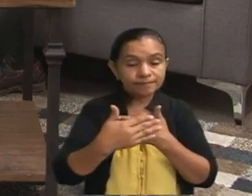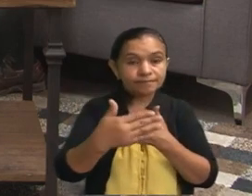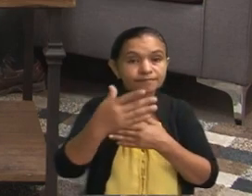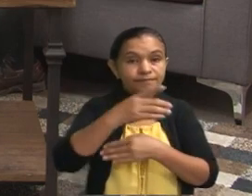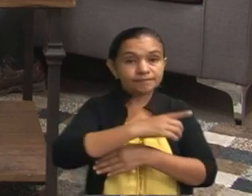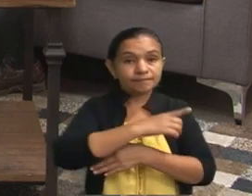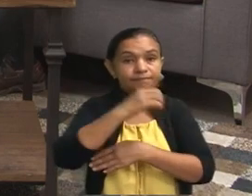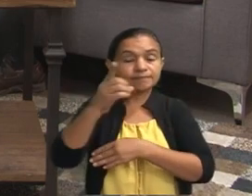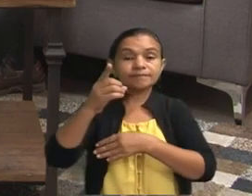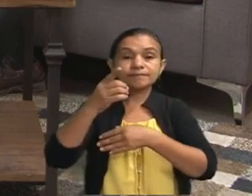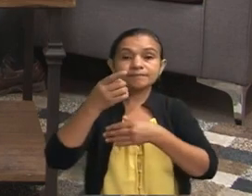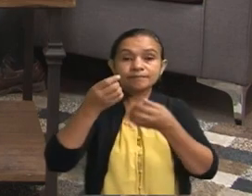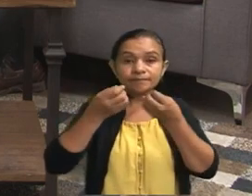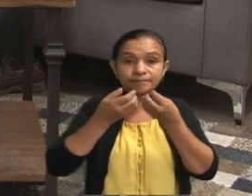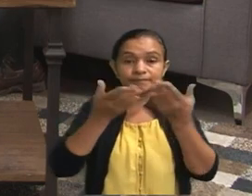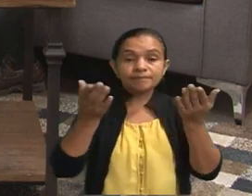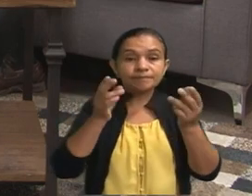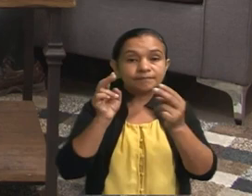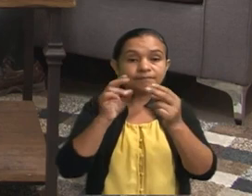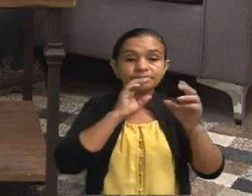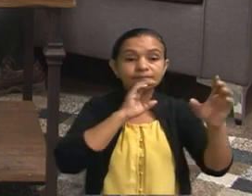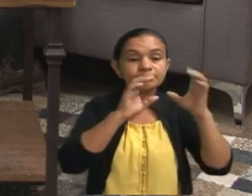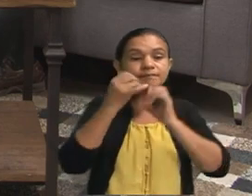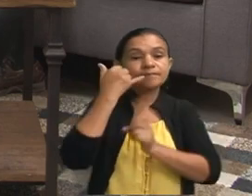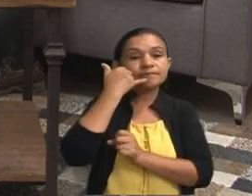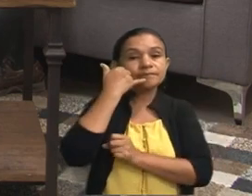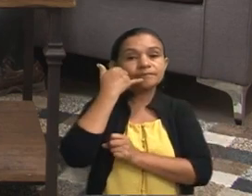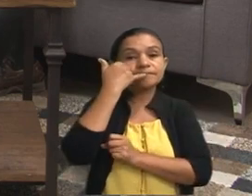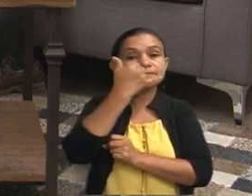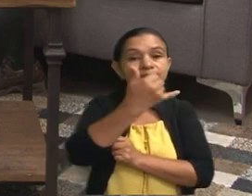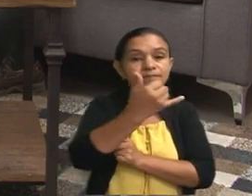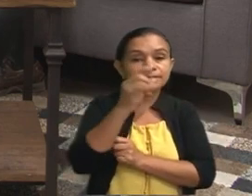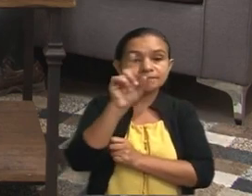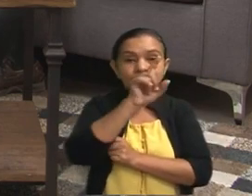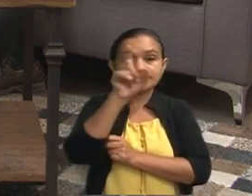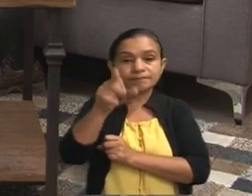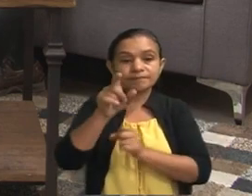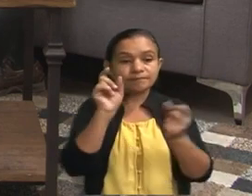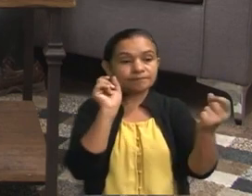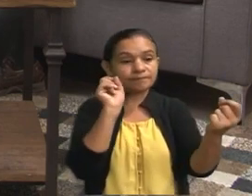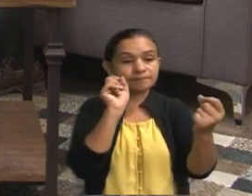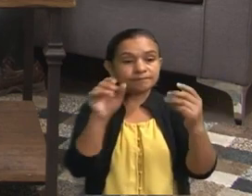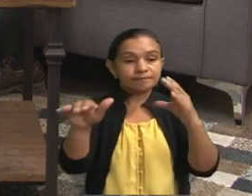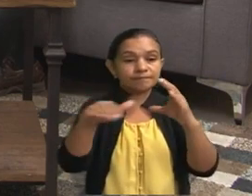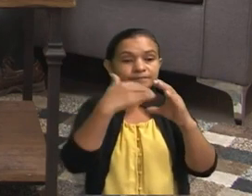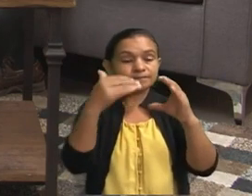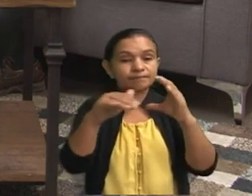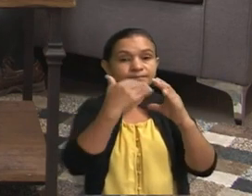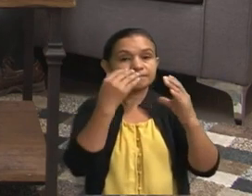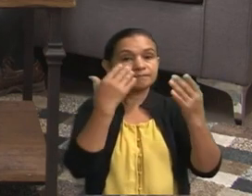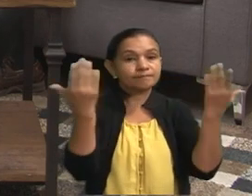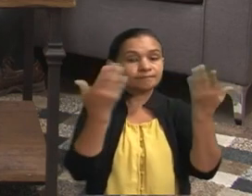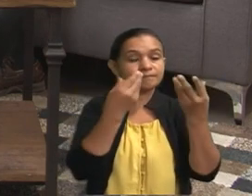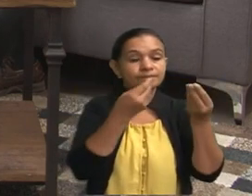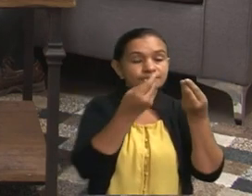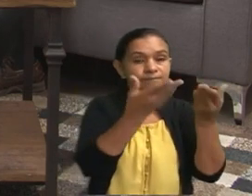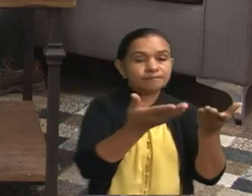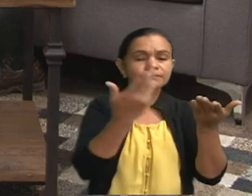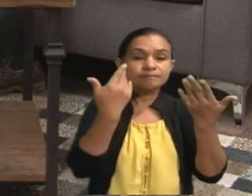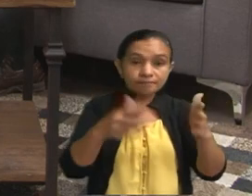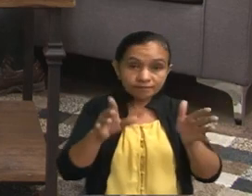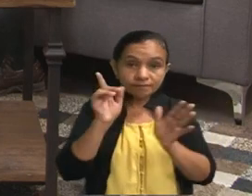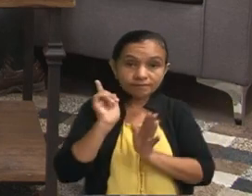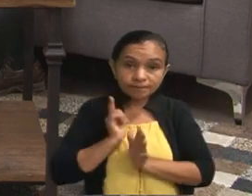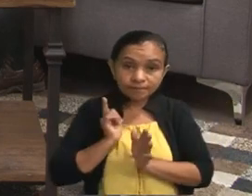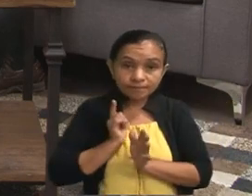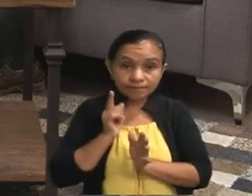nosotros nos comunicamos directamente por teléfono y correo electrónico con las instituciones y preguntamos si lo recibieron.